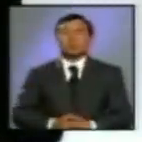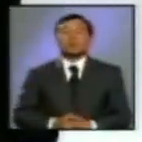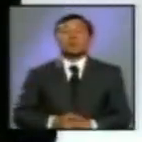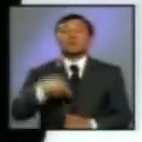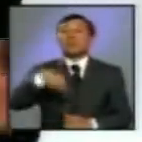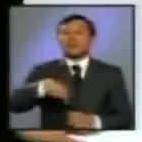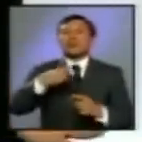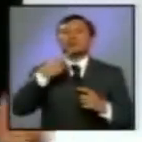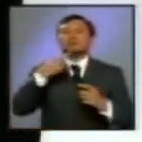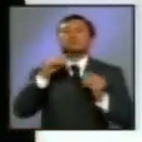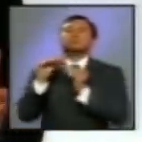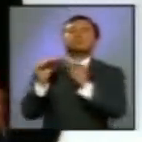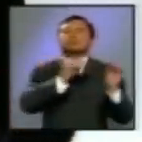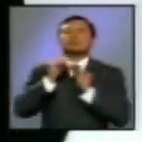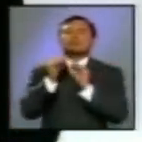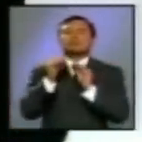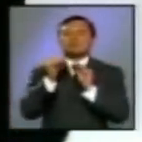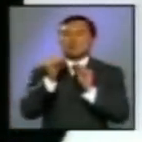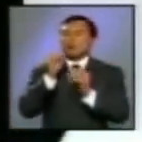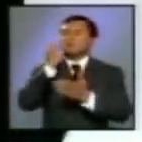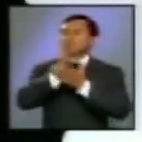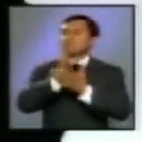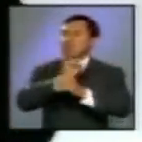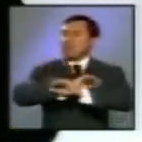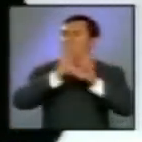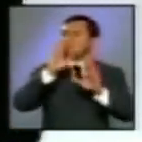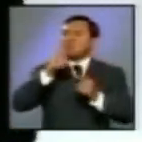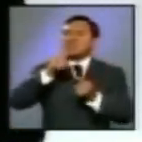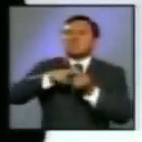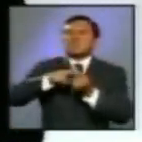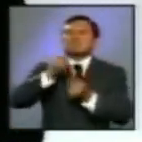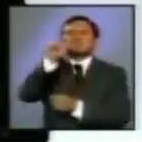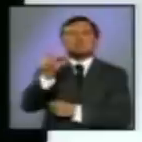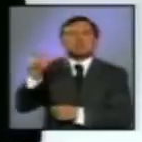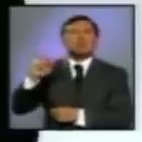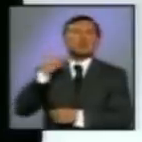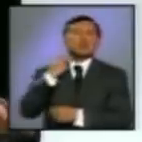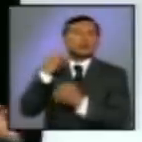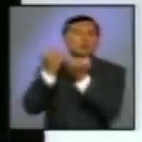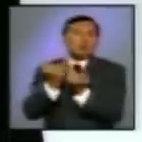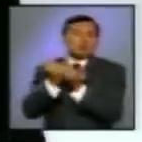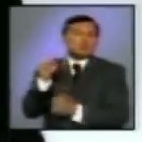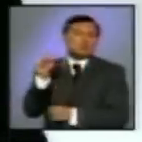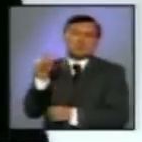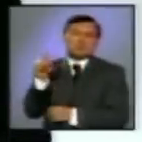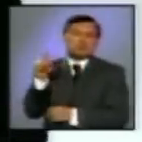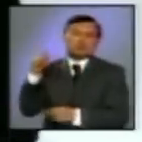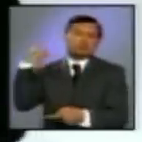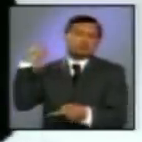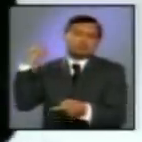muy claro quiénes son y cómo son los políticos de siempre. Por eso los ciudadanos hemos estado hartos de